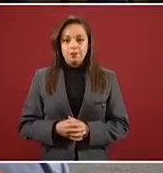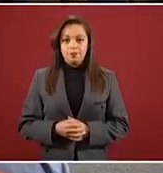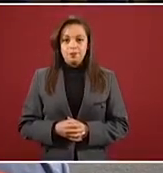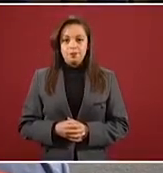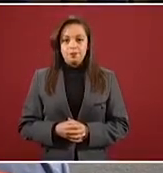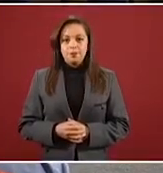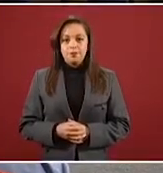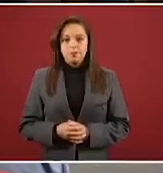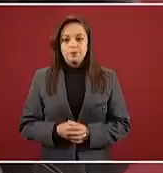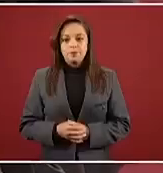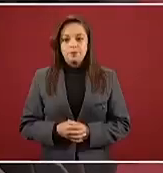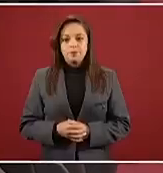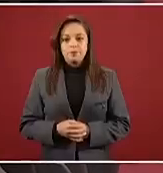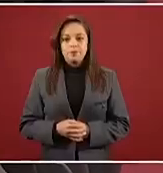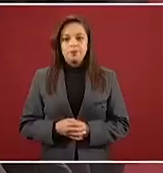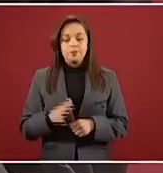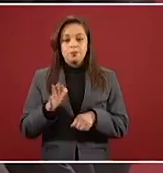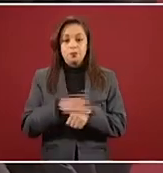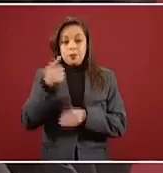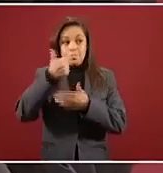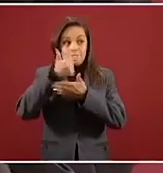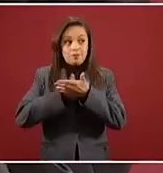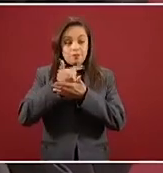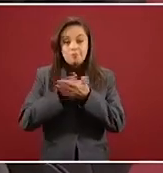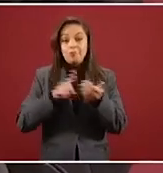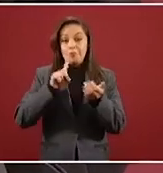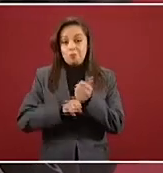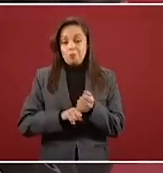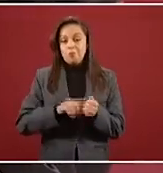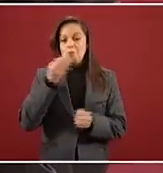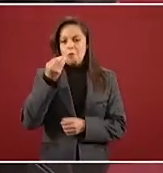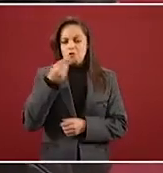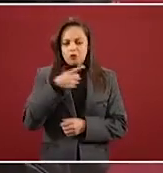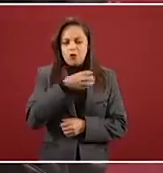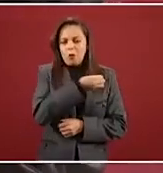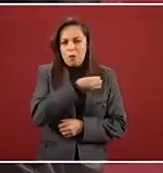Porque era muy ordenado el contador,